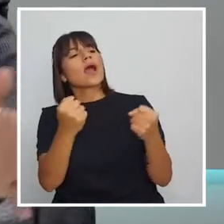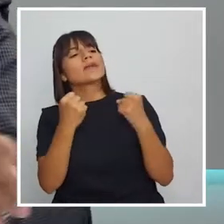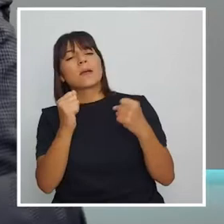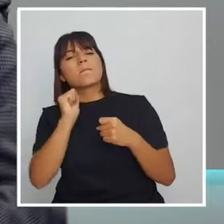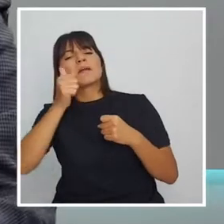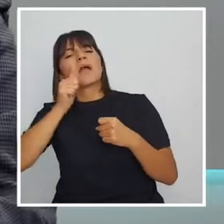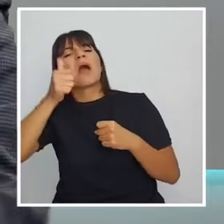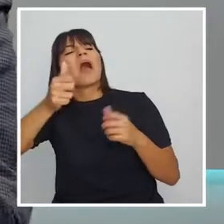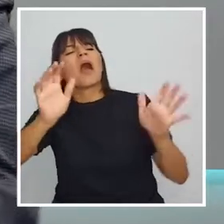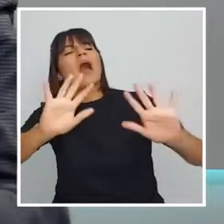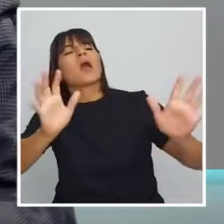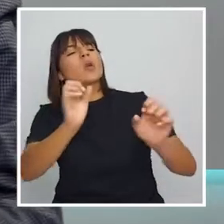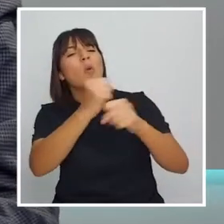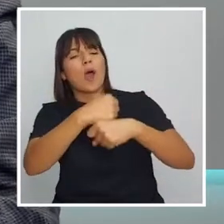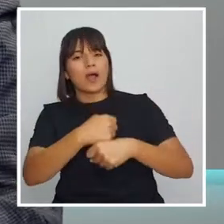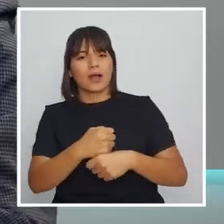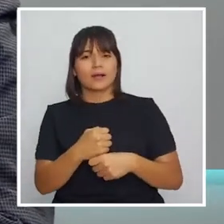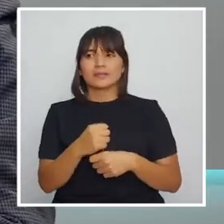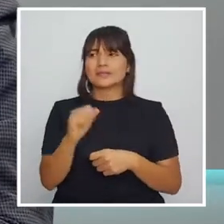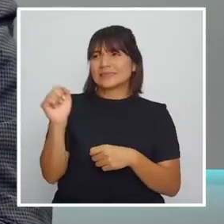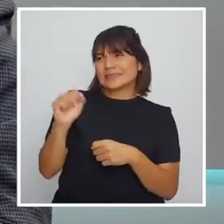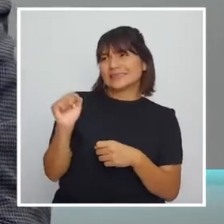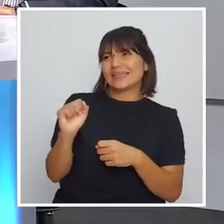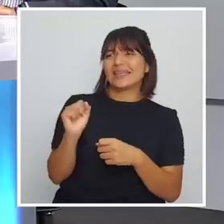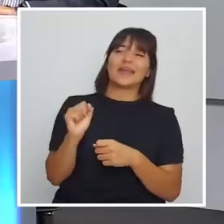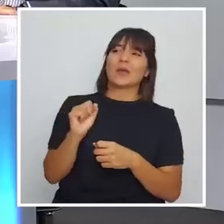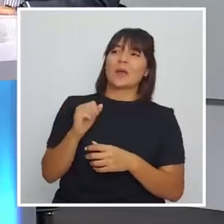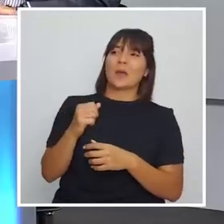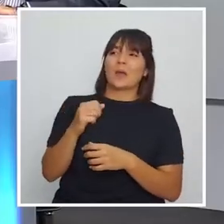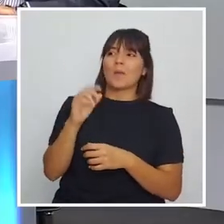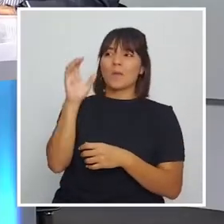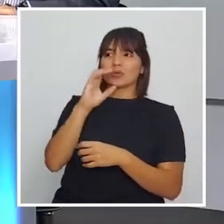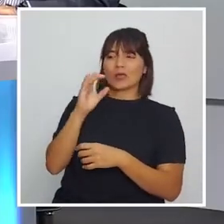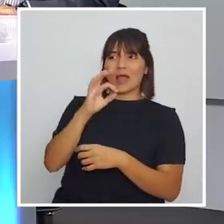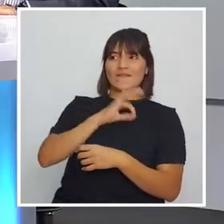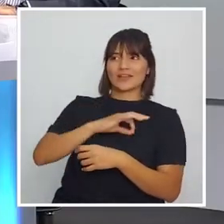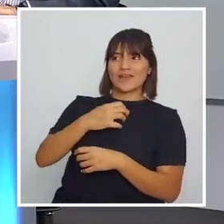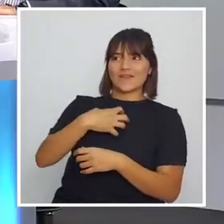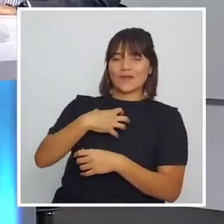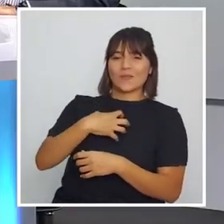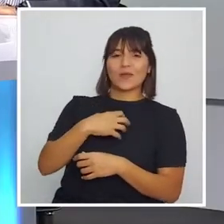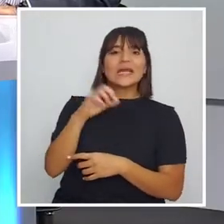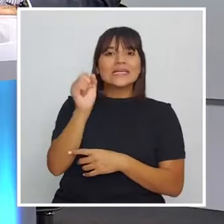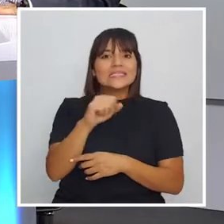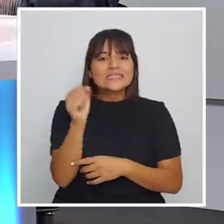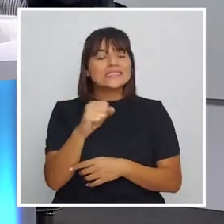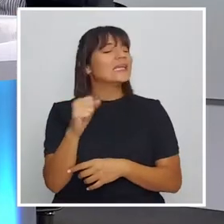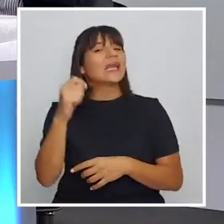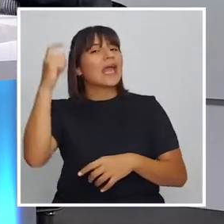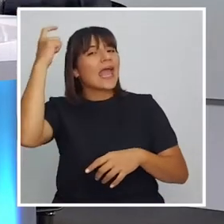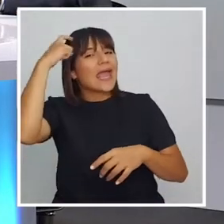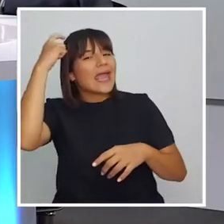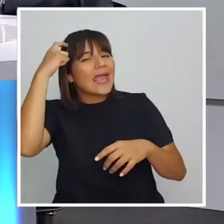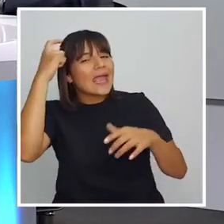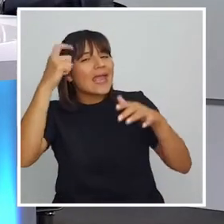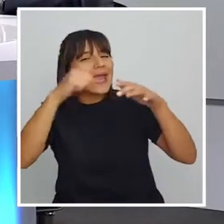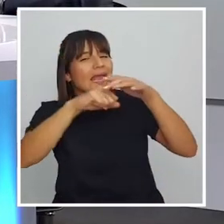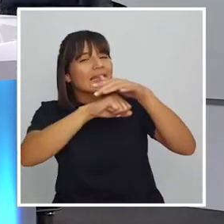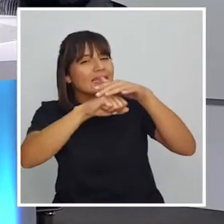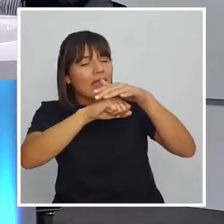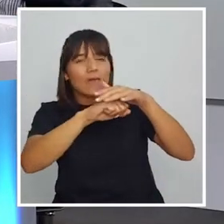mañana tampoco. ¿Verdad? Es un poco conveniente, ¿verdad? Es un asunto de conveniencia. El cerebro se va por la ruta. Claro. El cerebro es muy